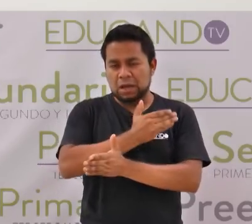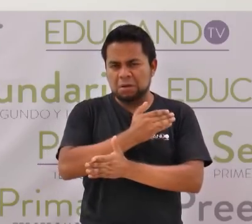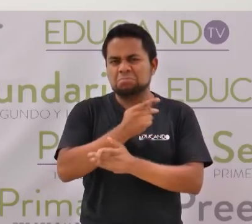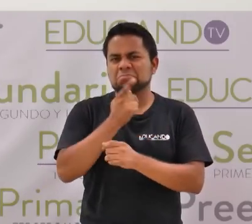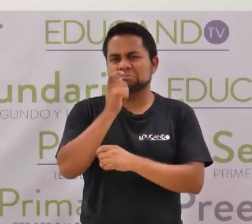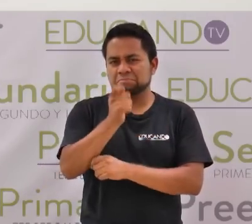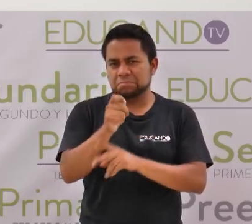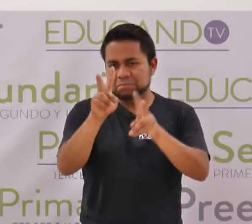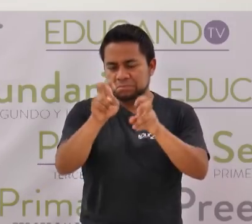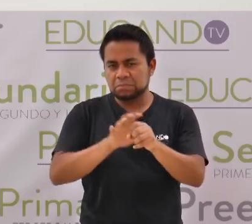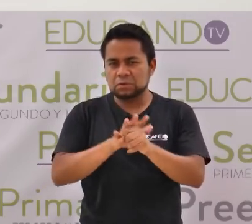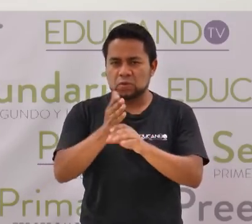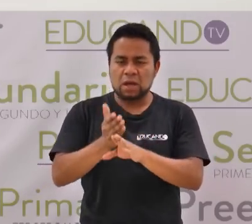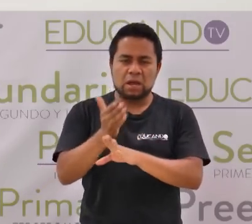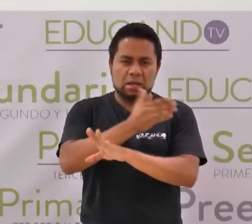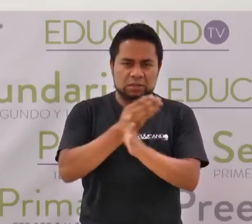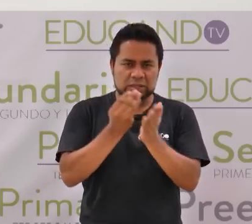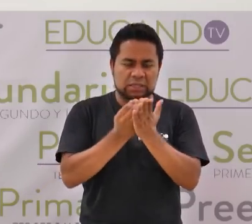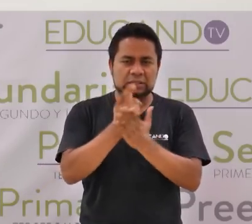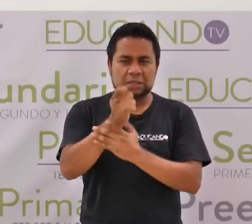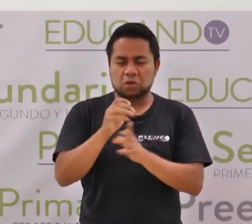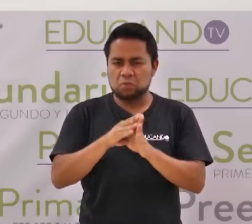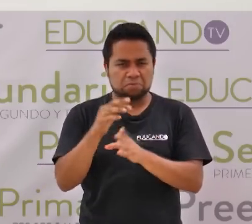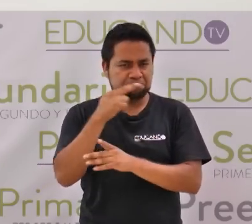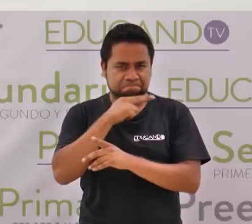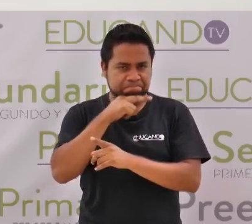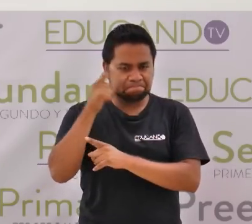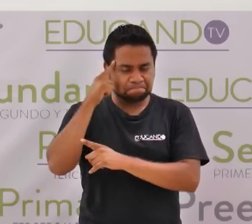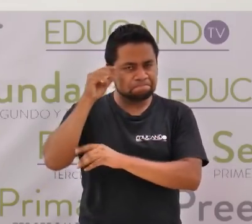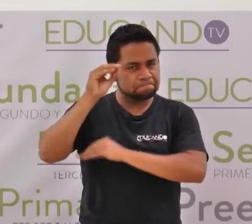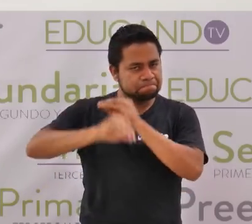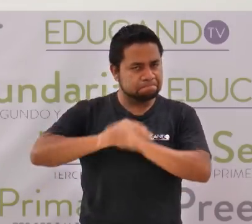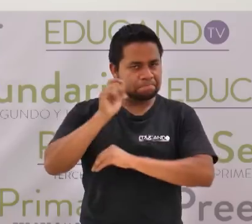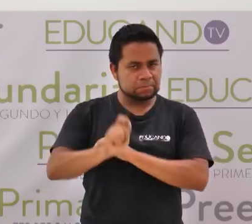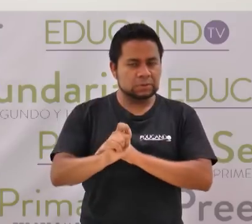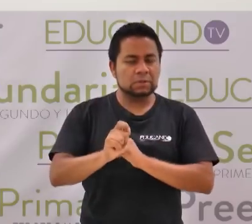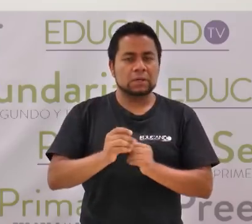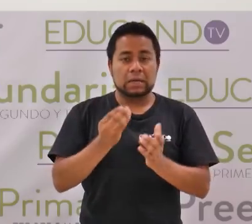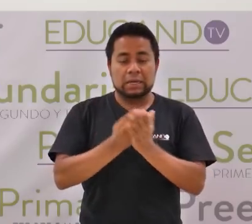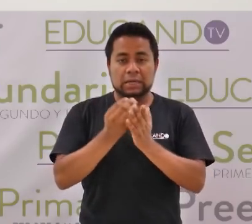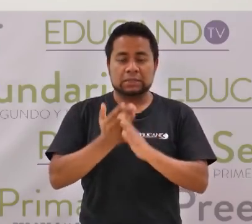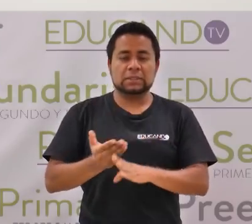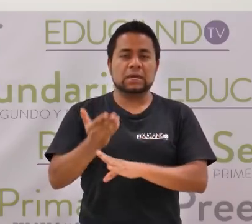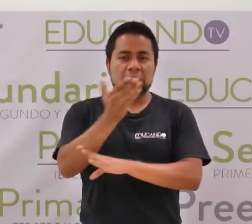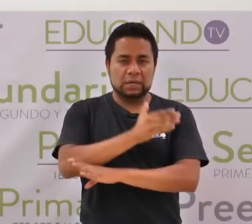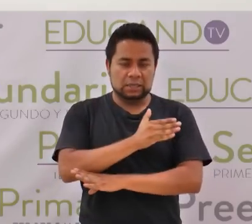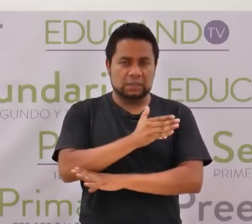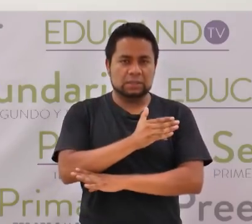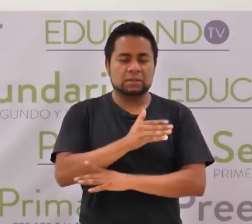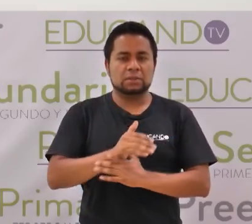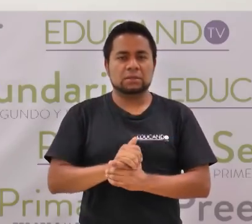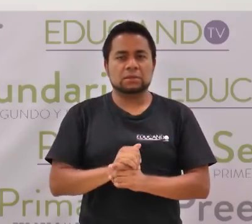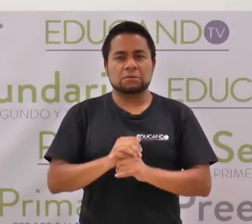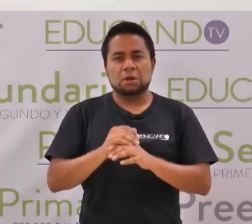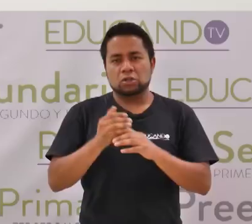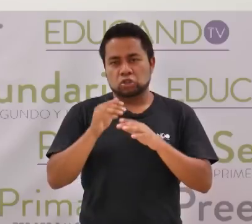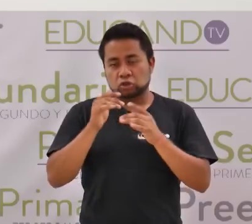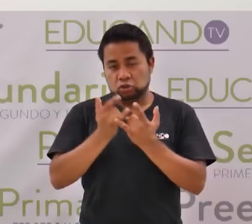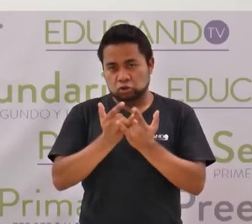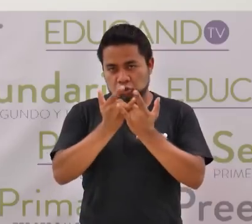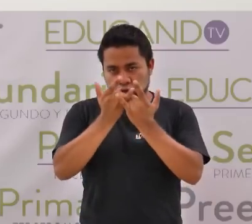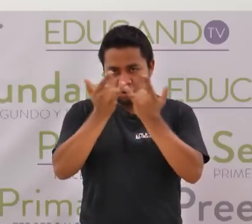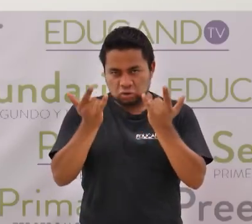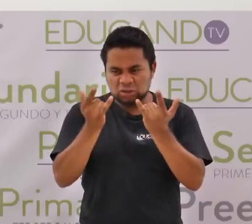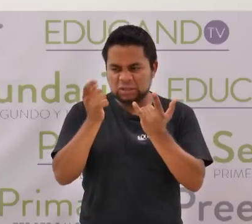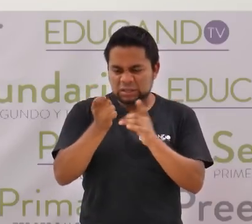vimos en la sesión anterior. Lo vamos a hacer rápidamente. Bien, en la sesión anterior vimos la